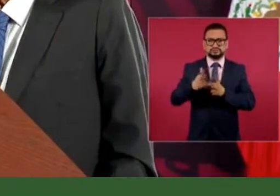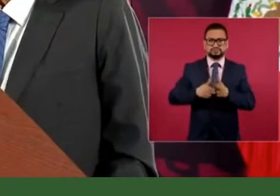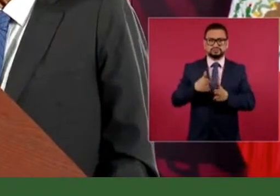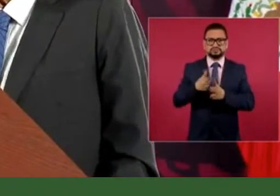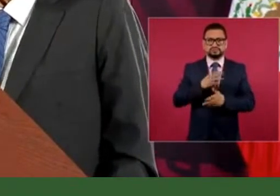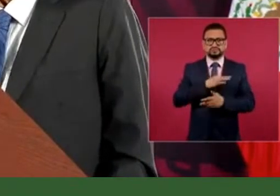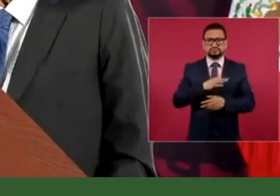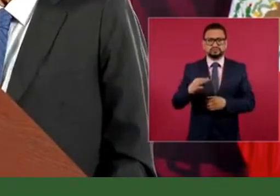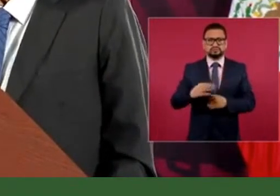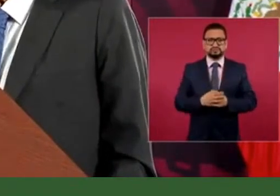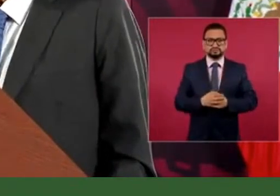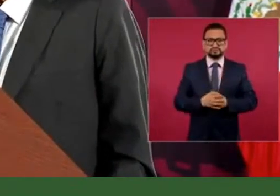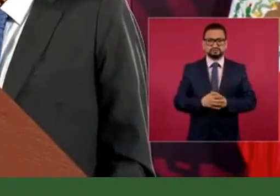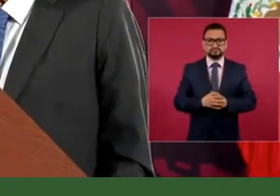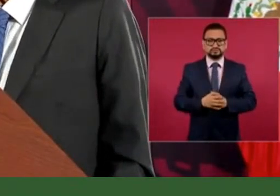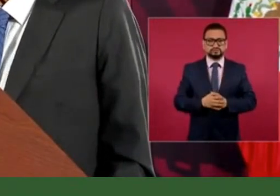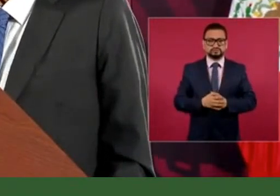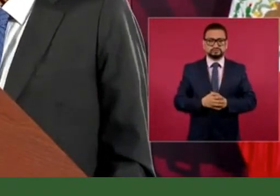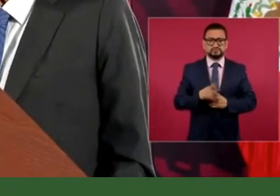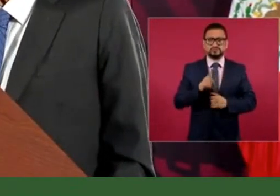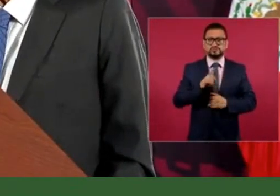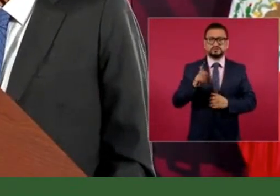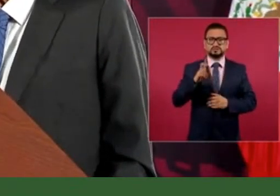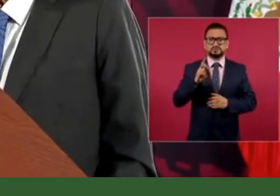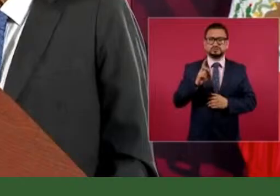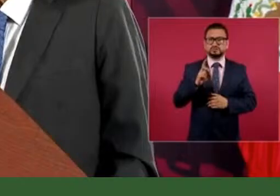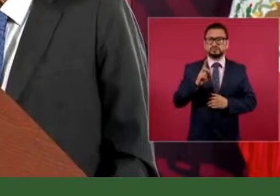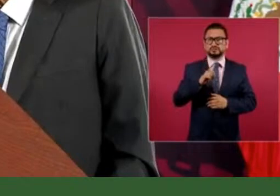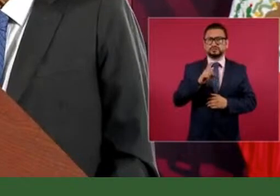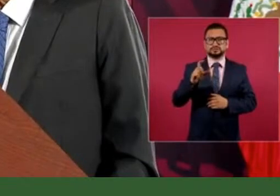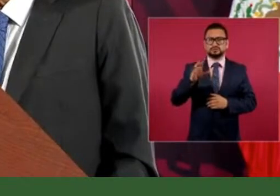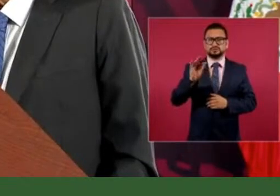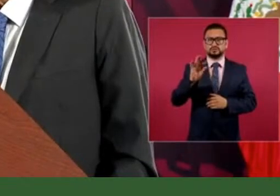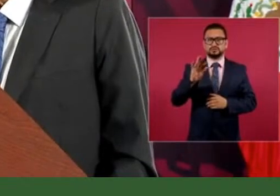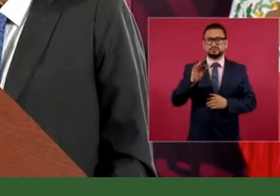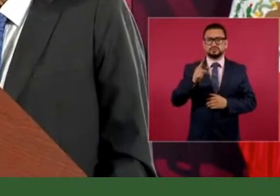de 130, 140 kilómetros por hora.